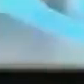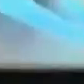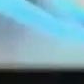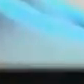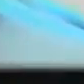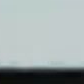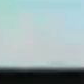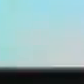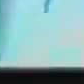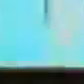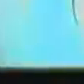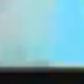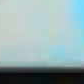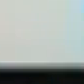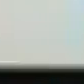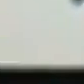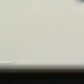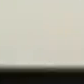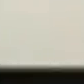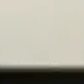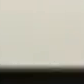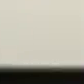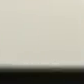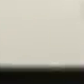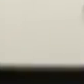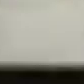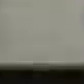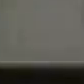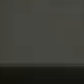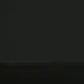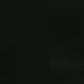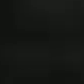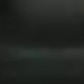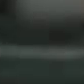TV. ¡Azotando Baldosa!